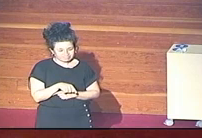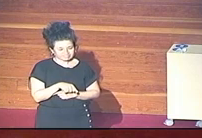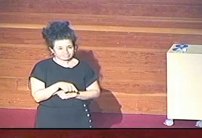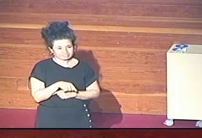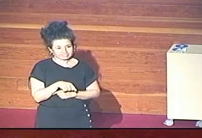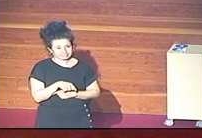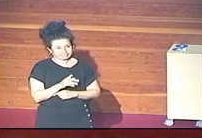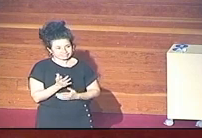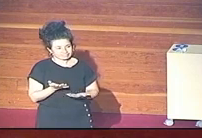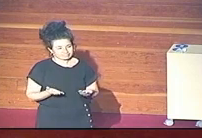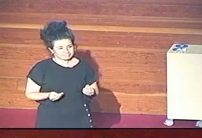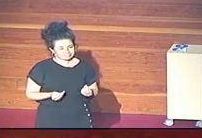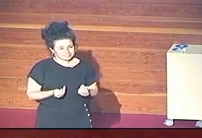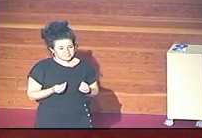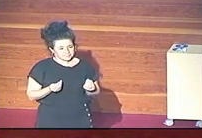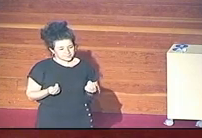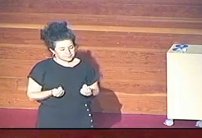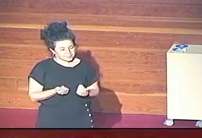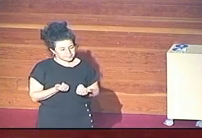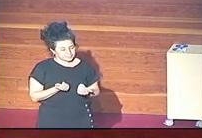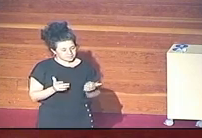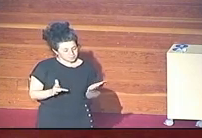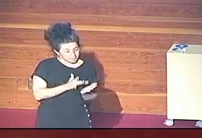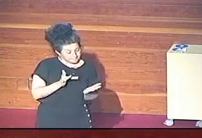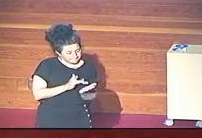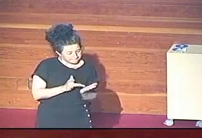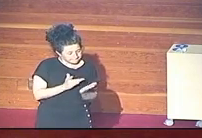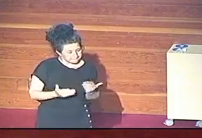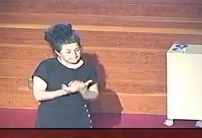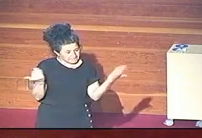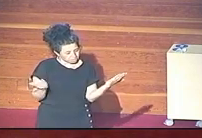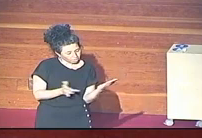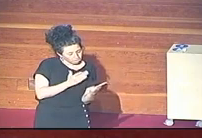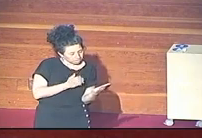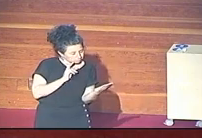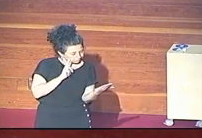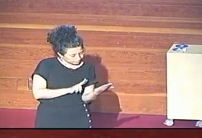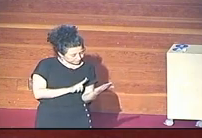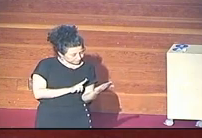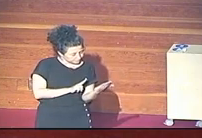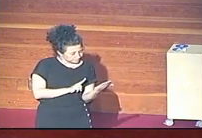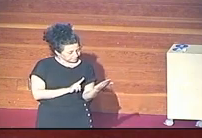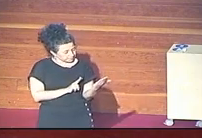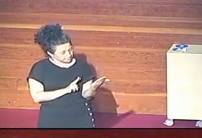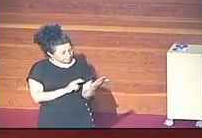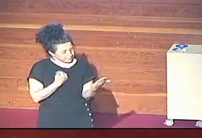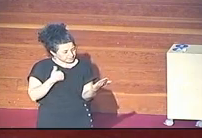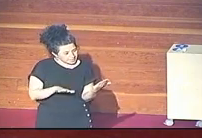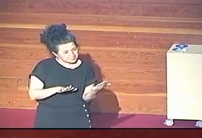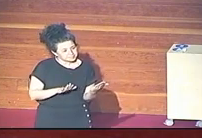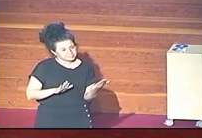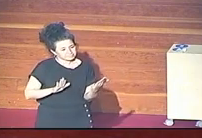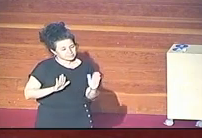si es que tiene su momento en las páginas del periódico y ya no las pasas con tanta